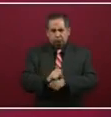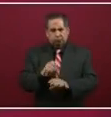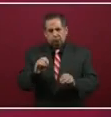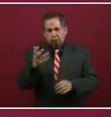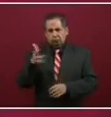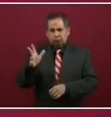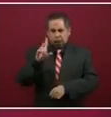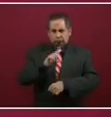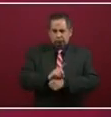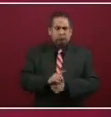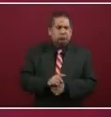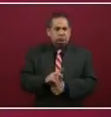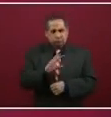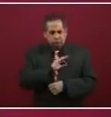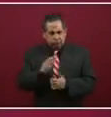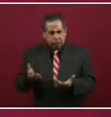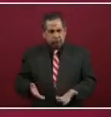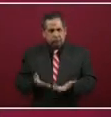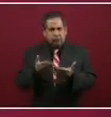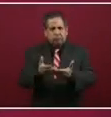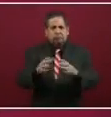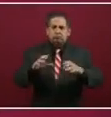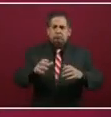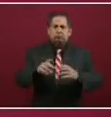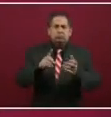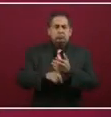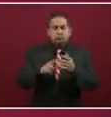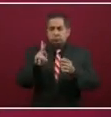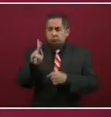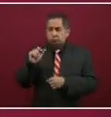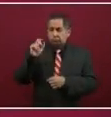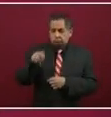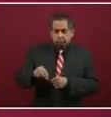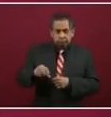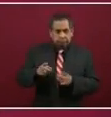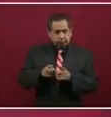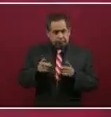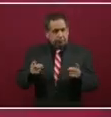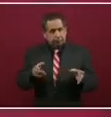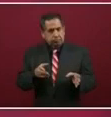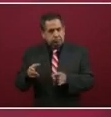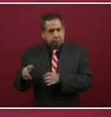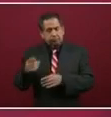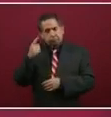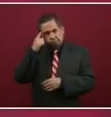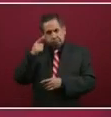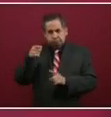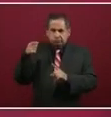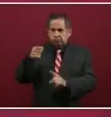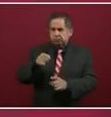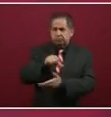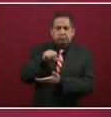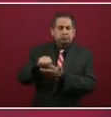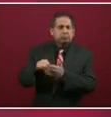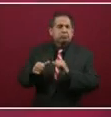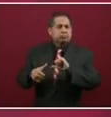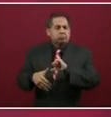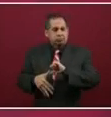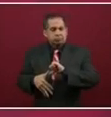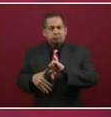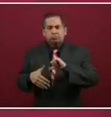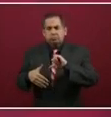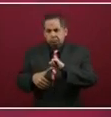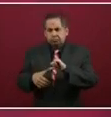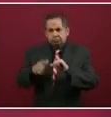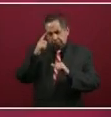días, se les va a presentar a ustedes el plan de desarrollo para Centroamérica y